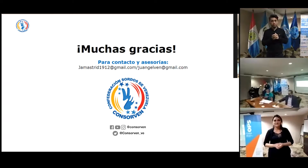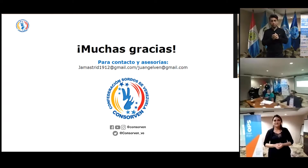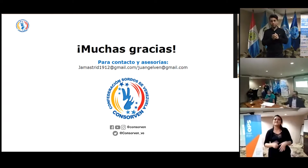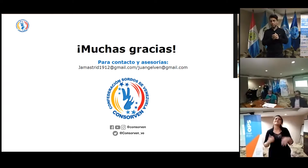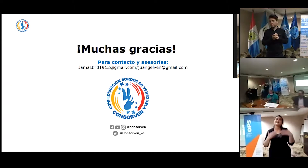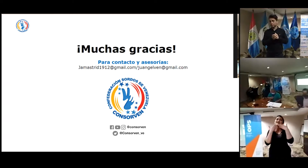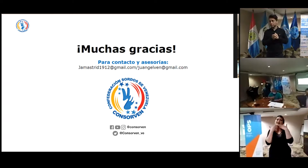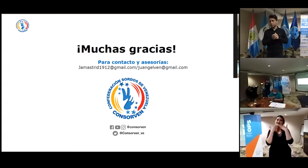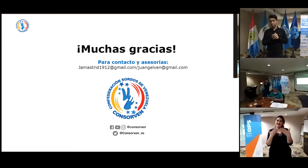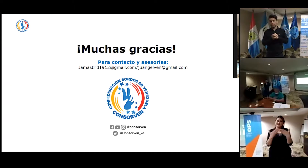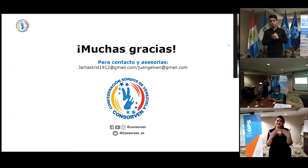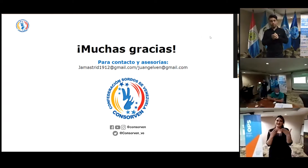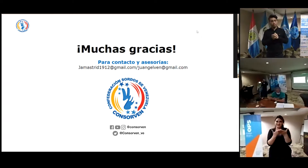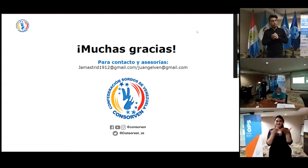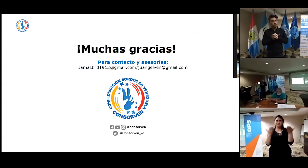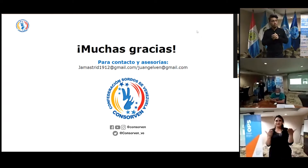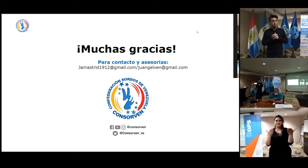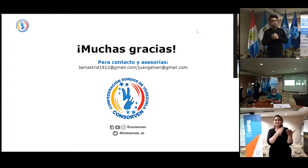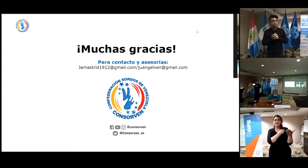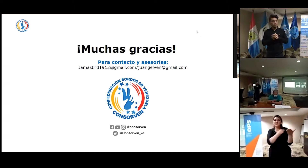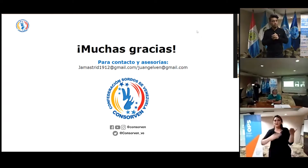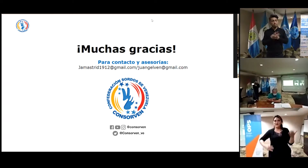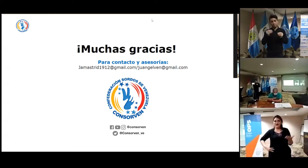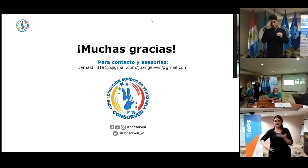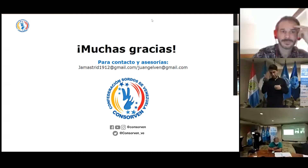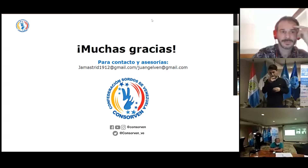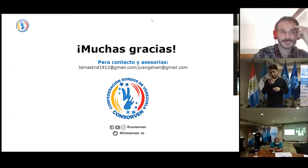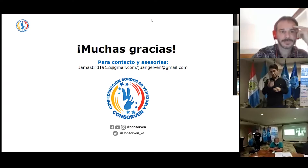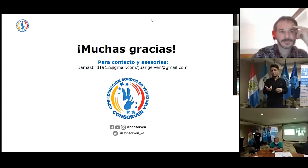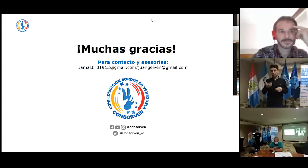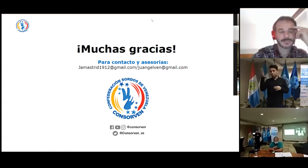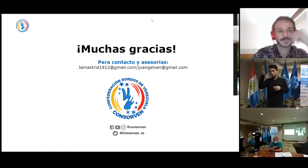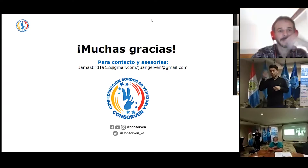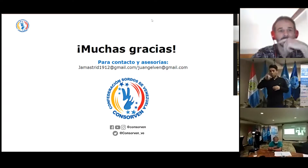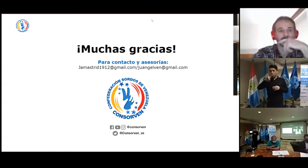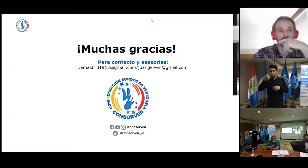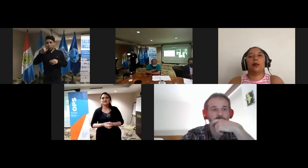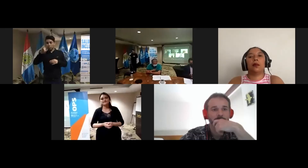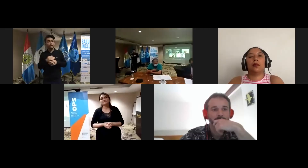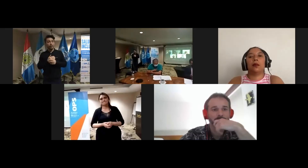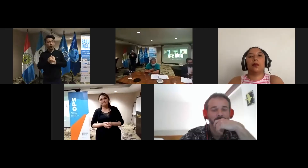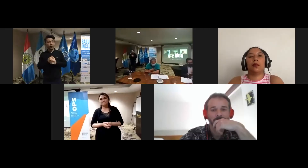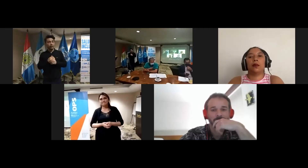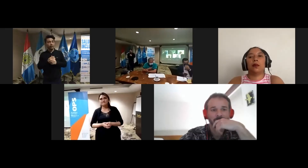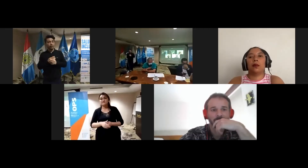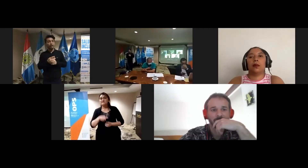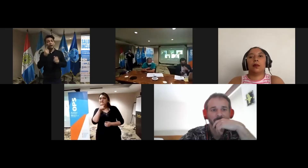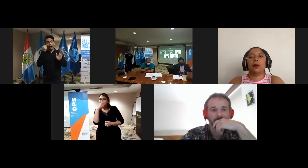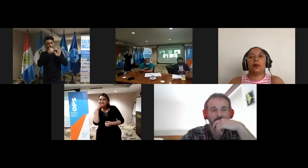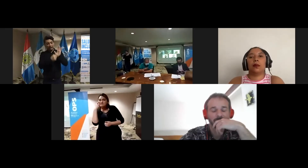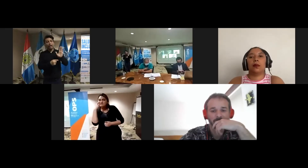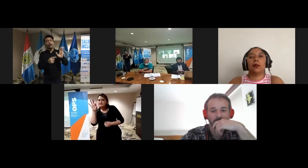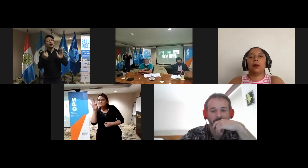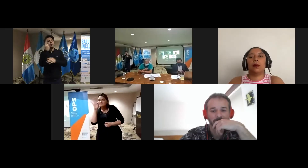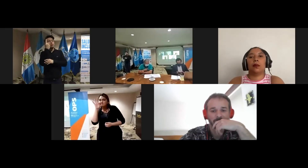gracias por la participación de Juan Ángel y una de las de los puntos a